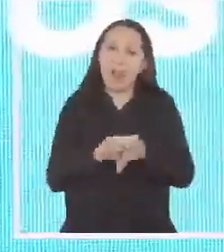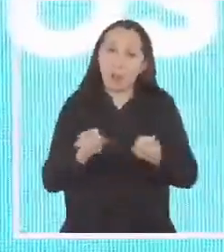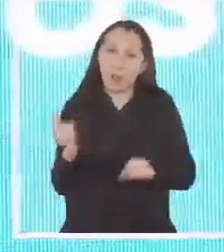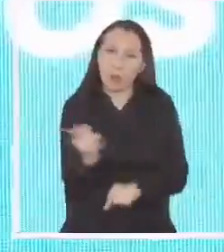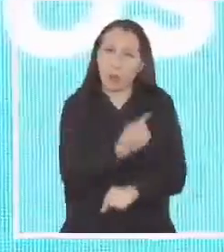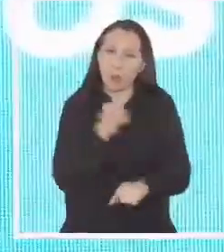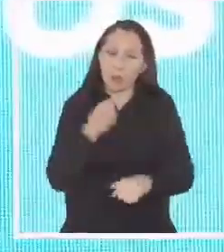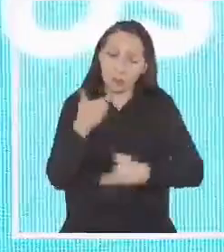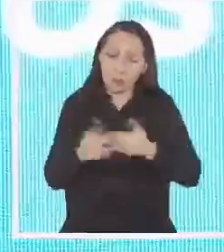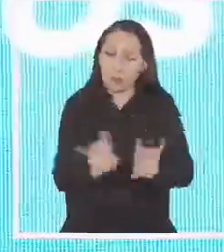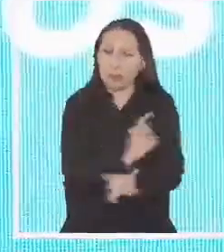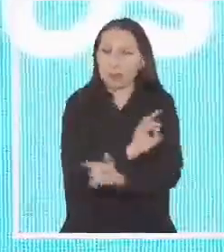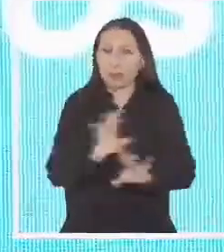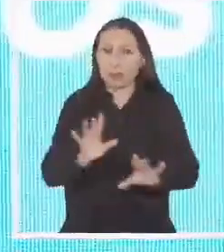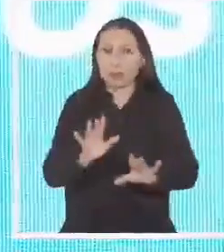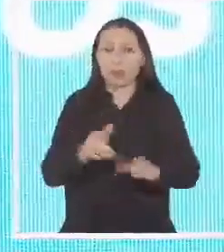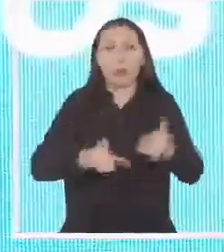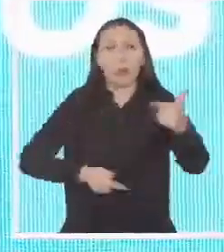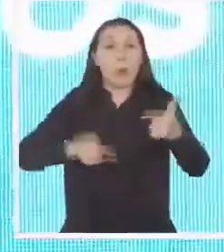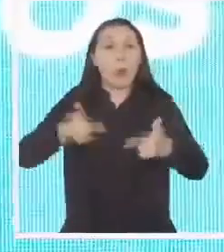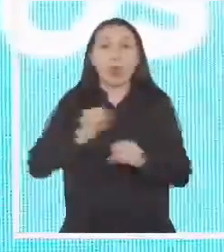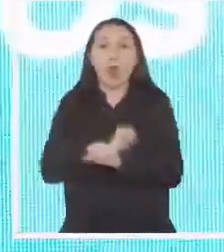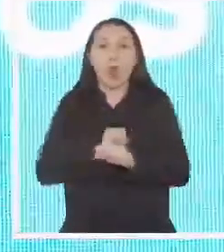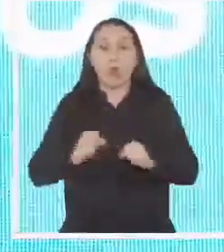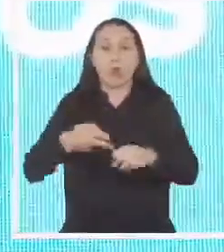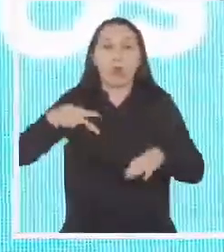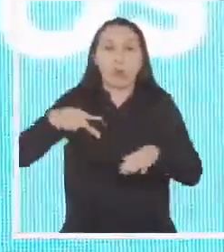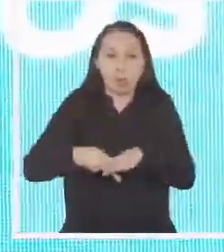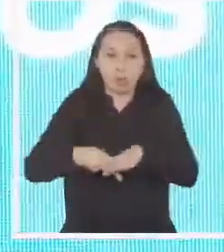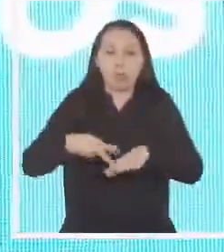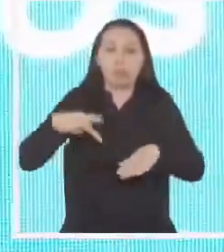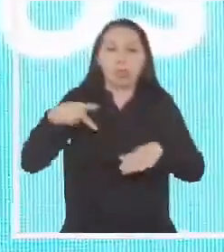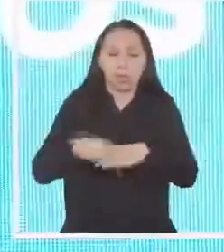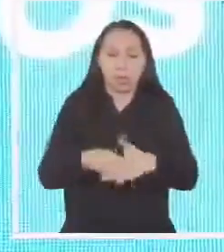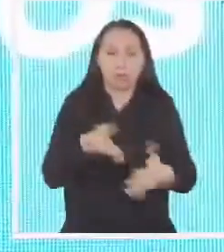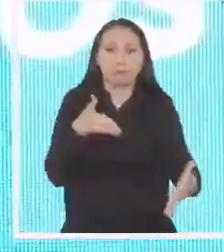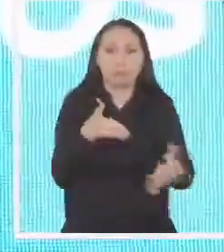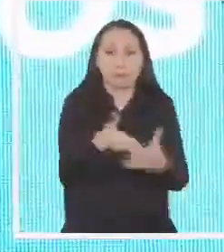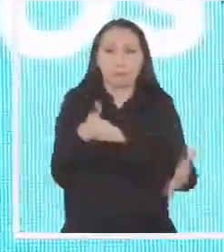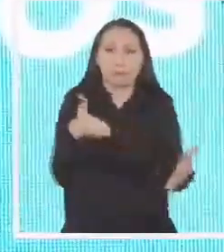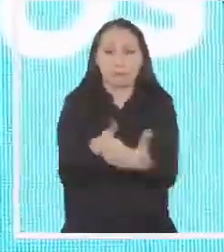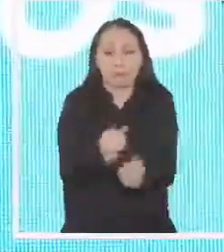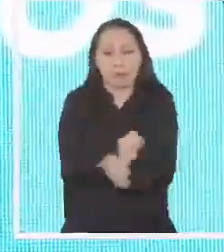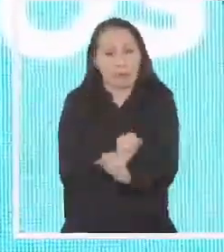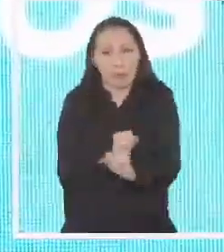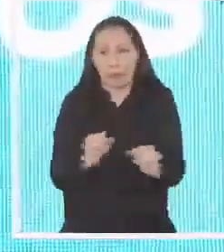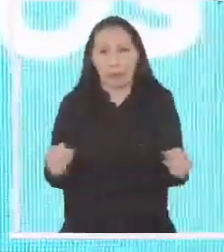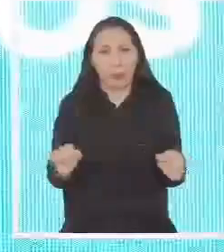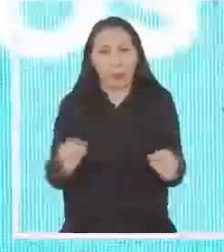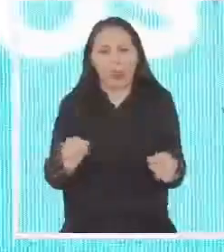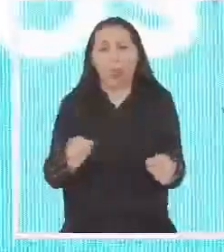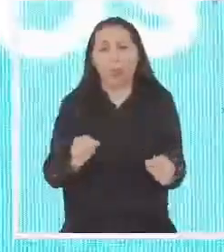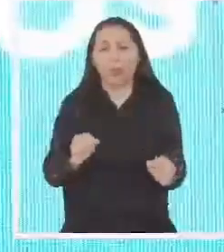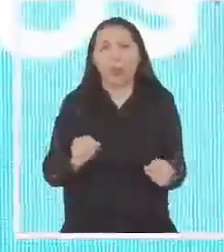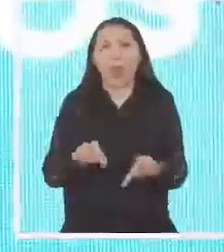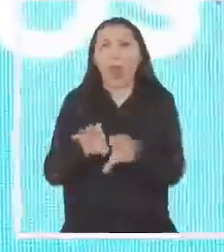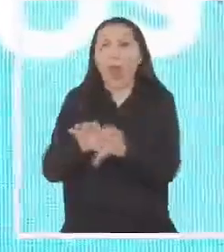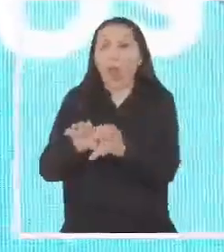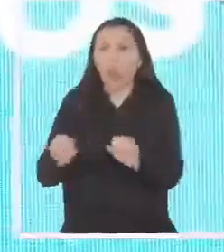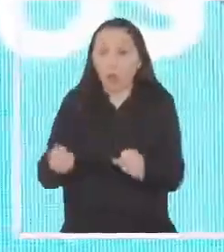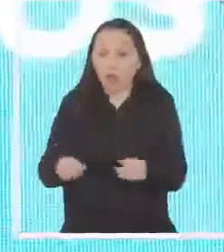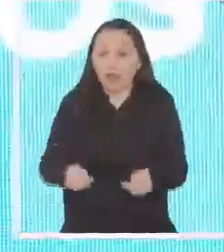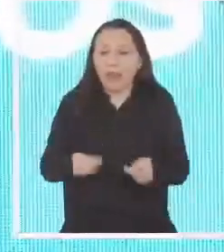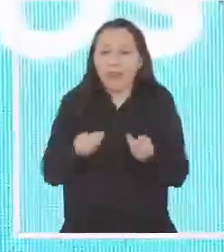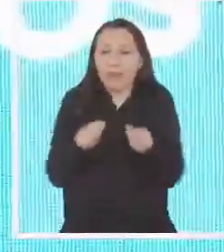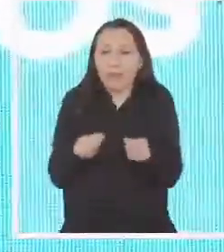saquémoslo adelante. La política no puede seguir trabando. La política no puede seguir trabando el que lleguemos a acuerdos que le hagan